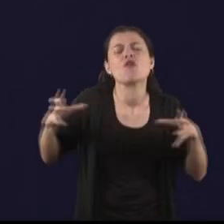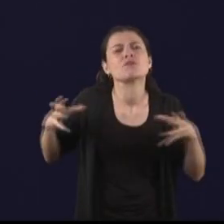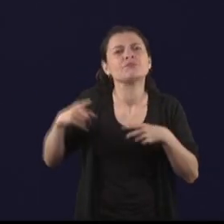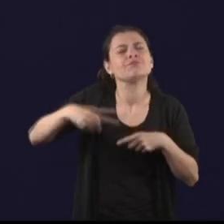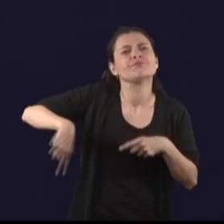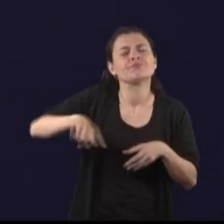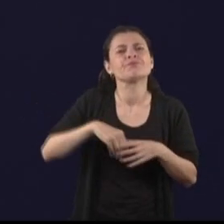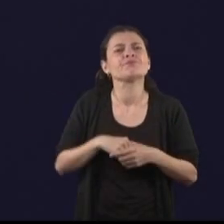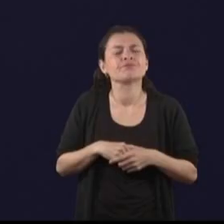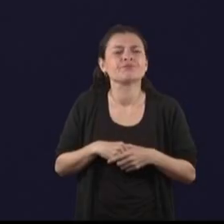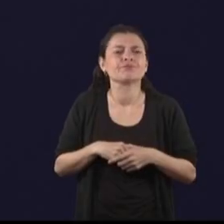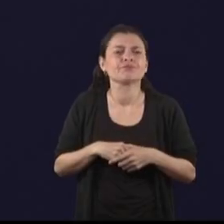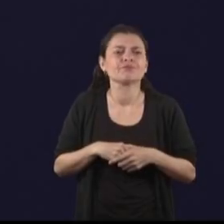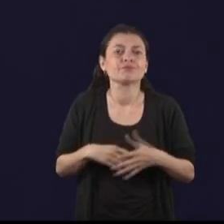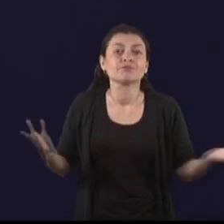la...